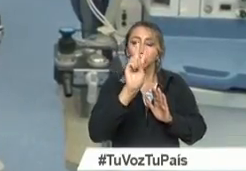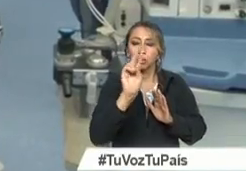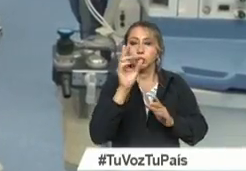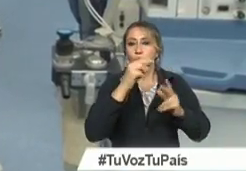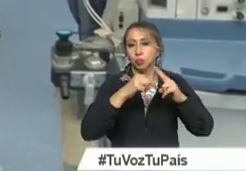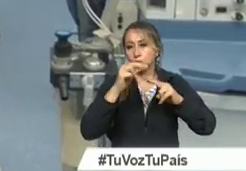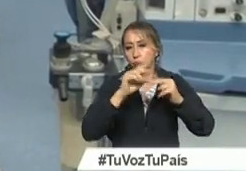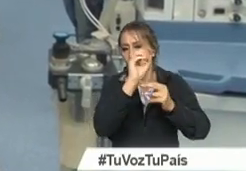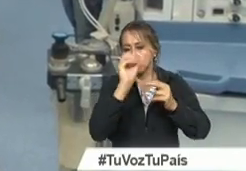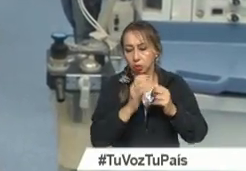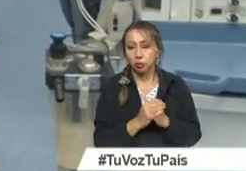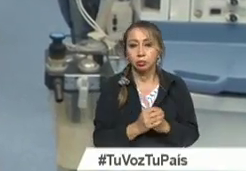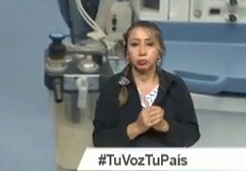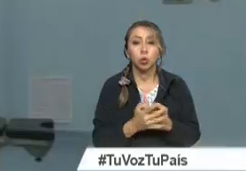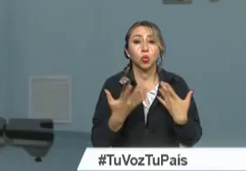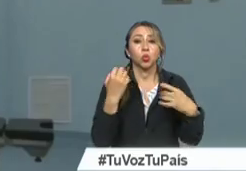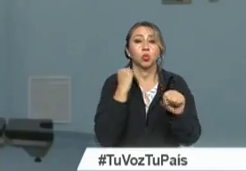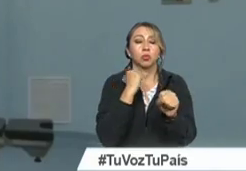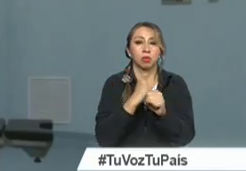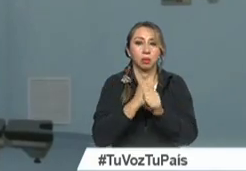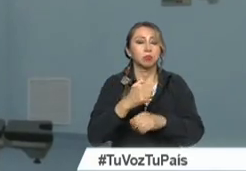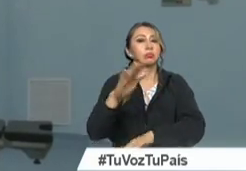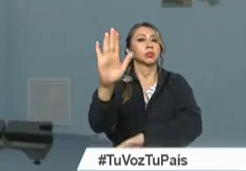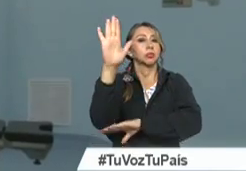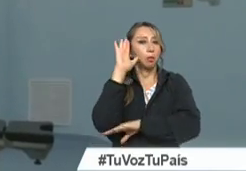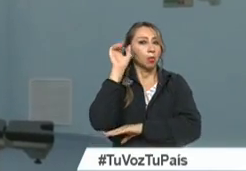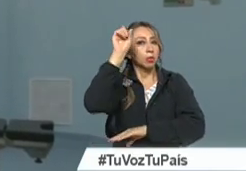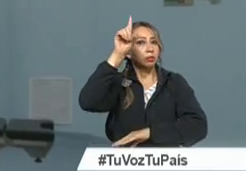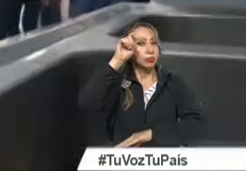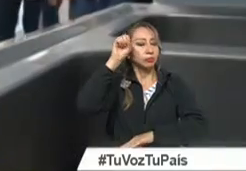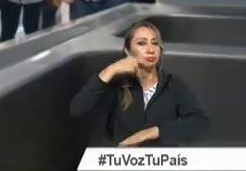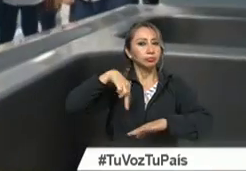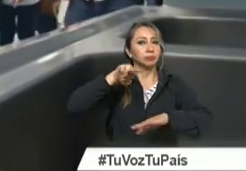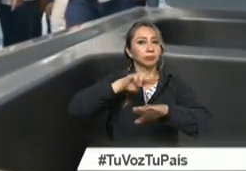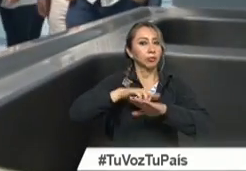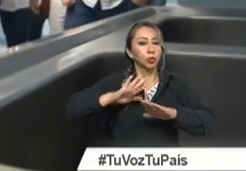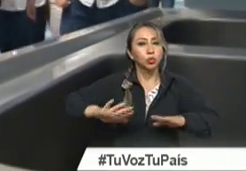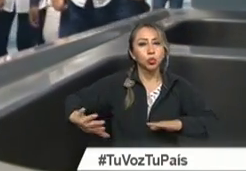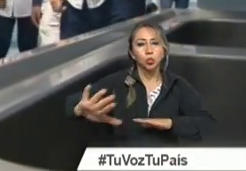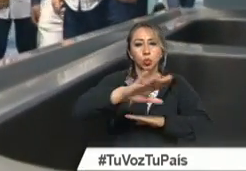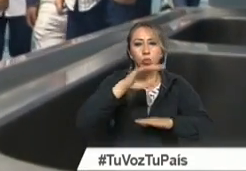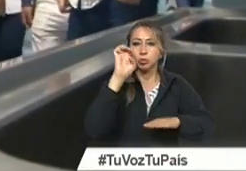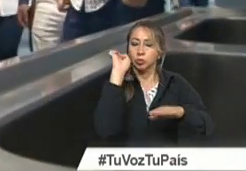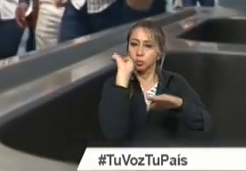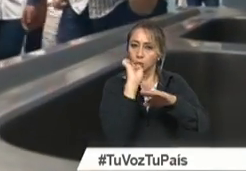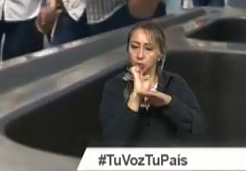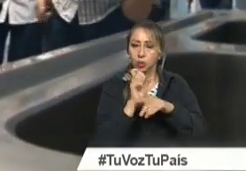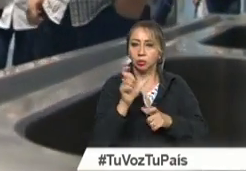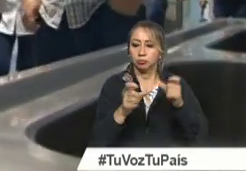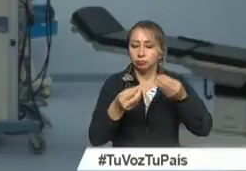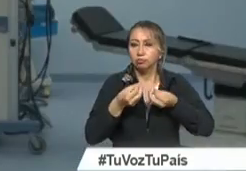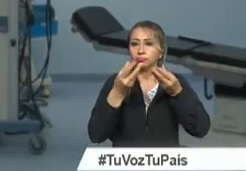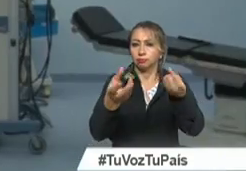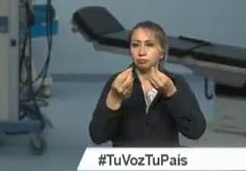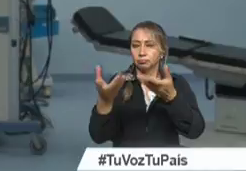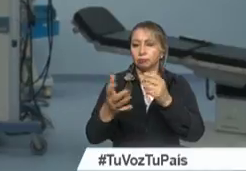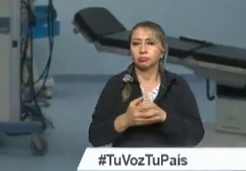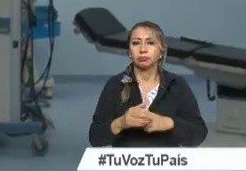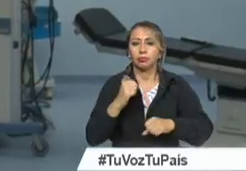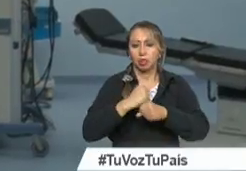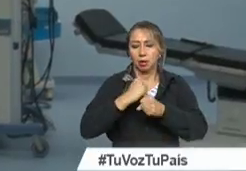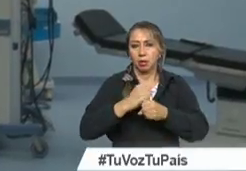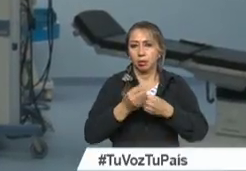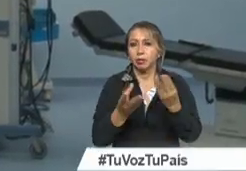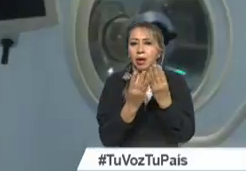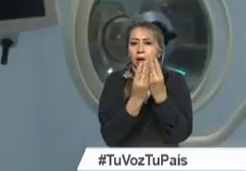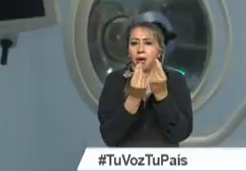que ejecuta el cecop evidencia en el compromiso del gobierno nacional con todos los ecuatorianos entregando obras integrales que mejorarán